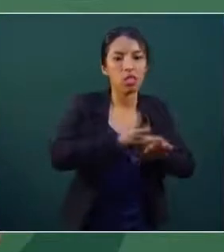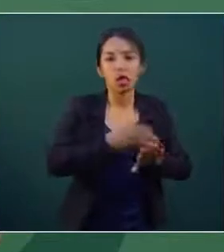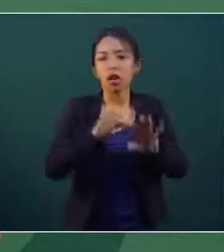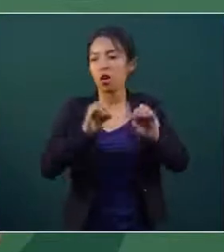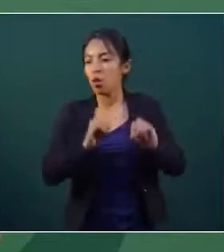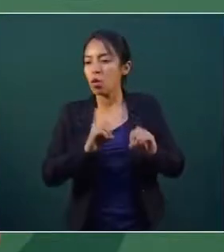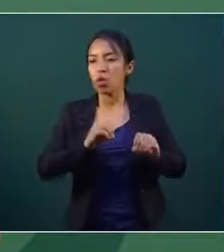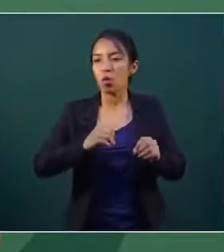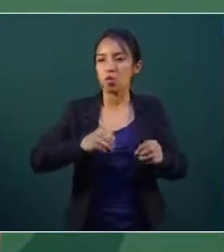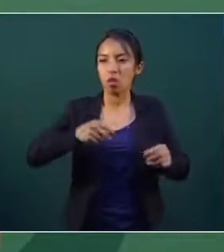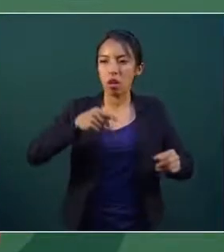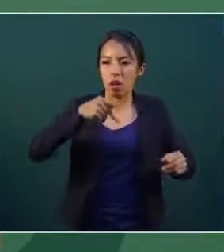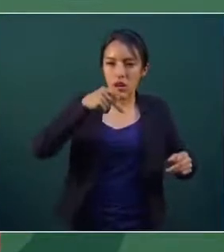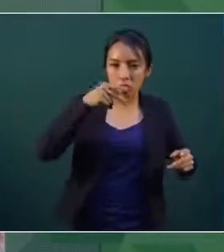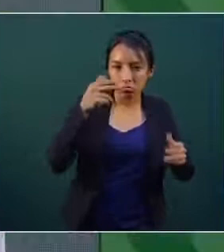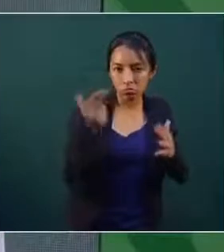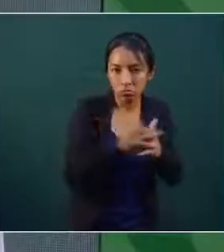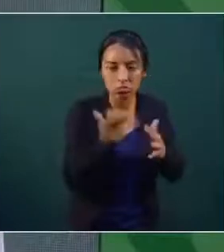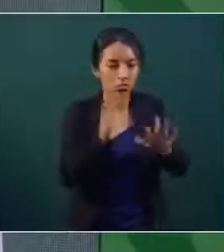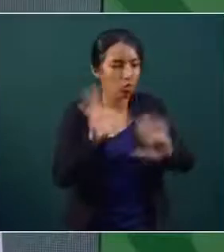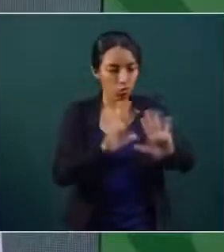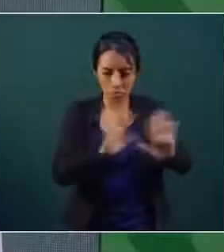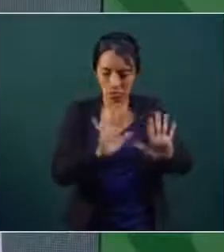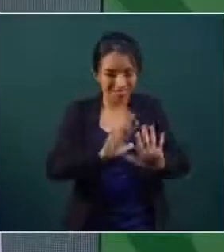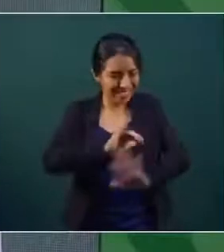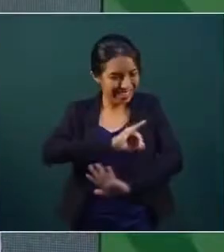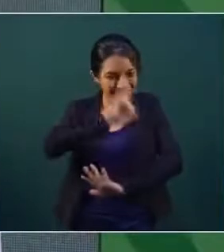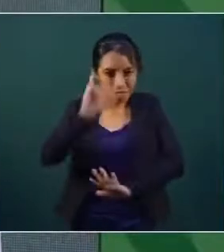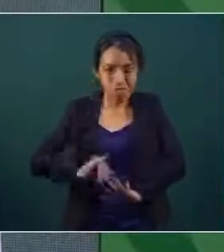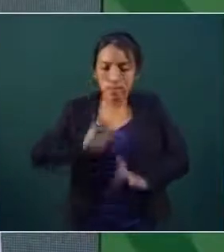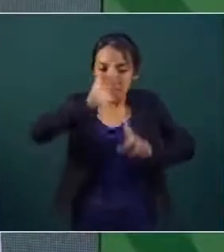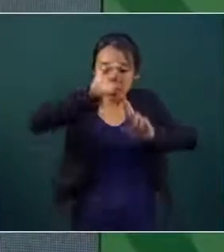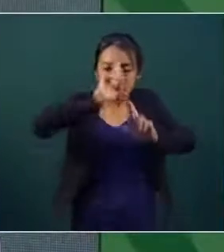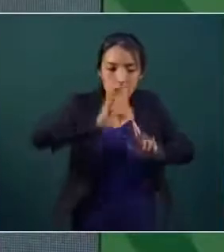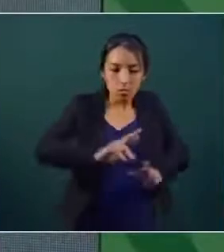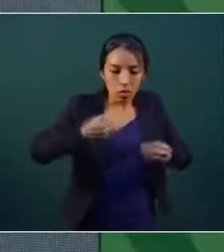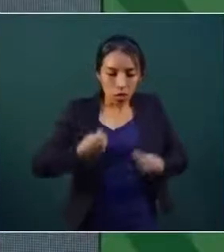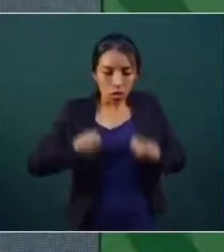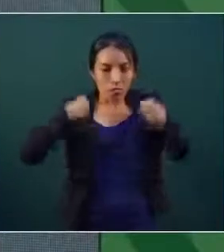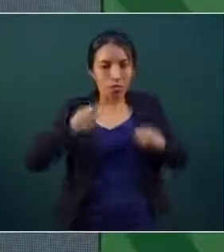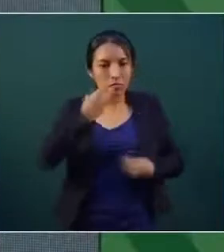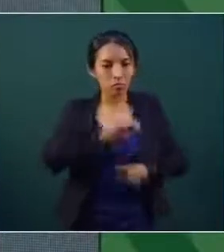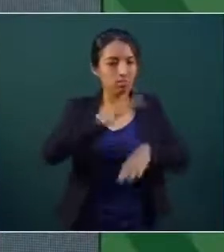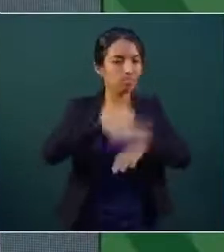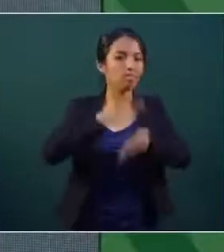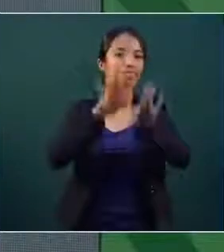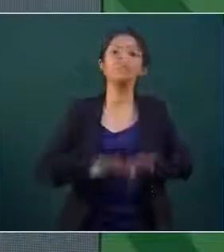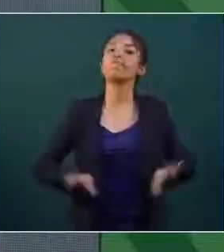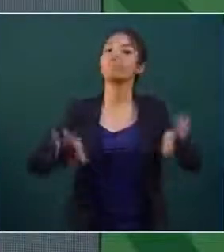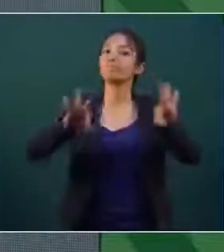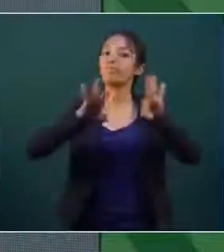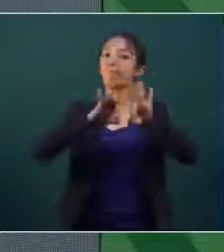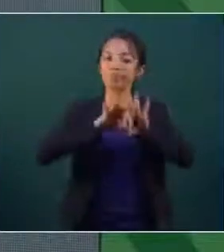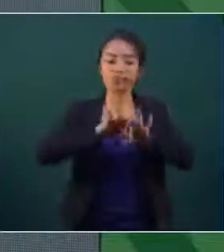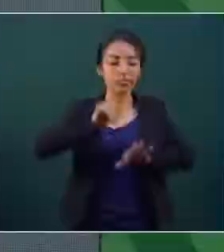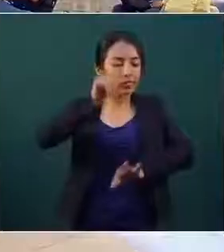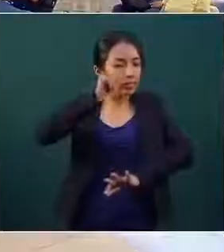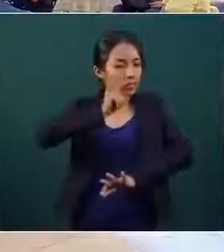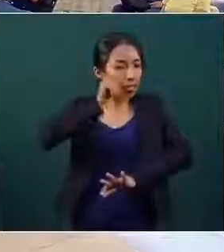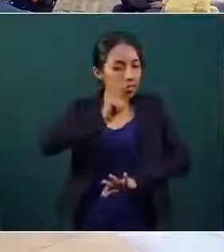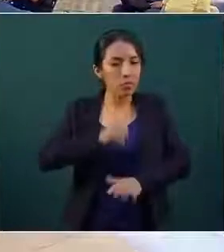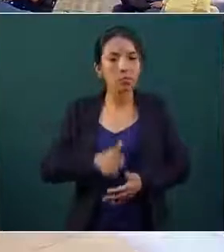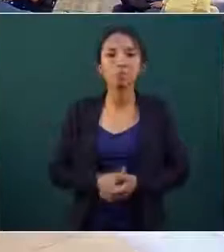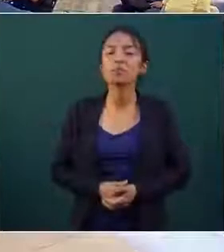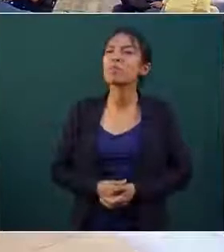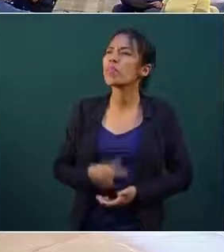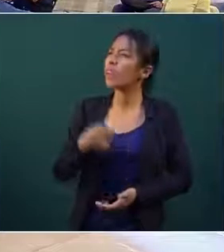masacres, siempre se va a respetar la vida. Eso es lo que estamos haciendo. Ese mensaje